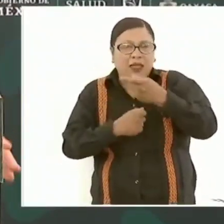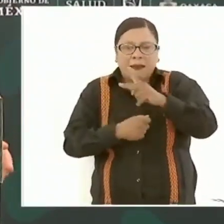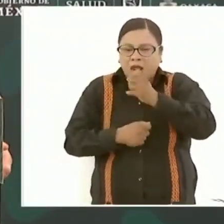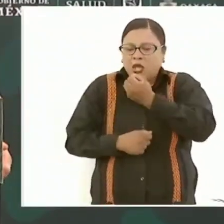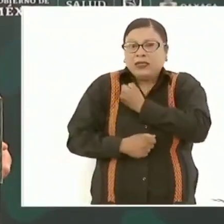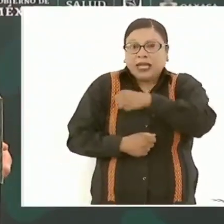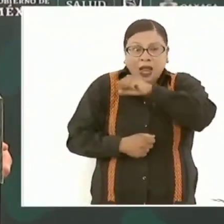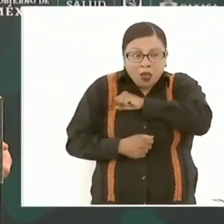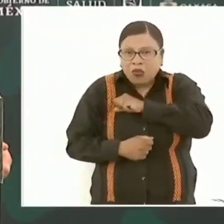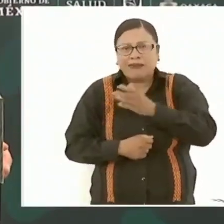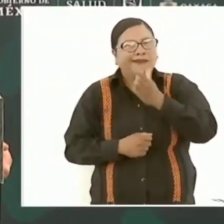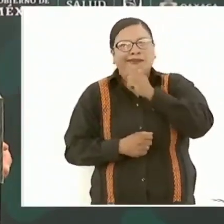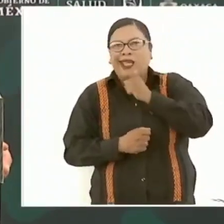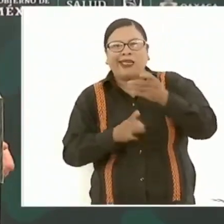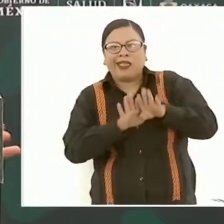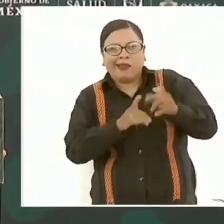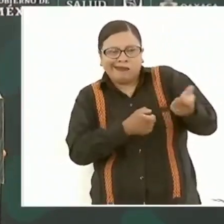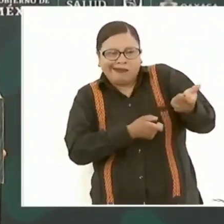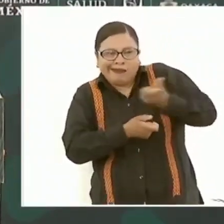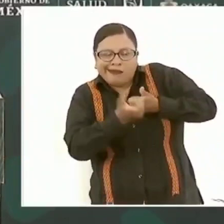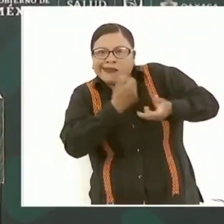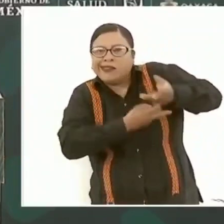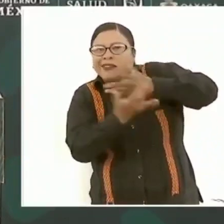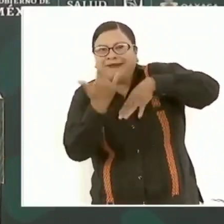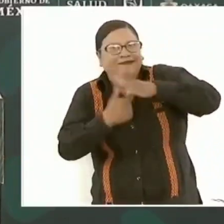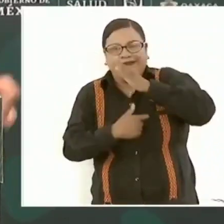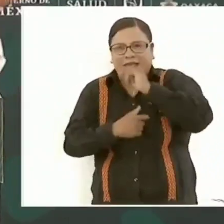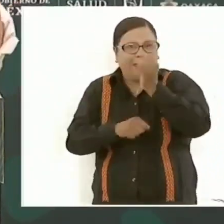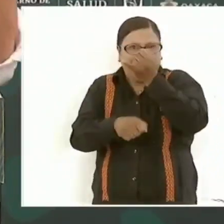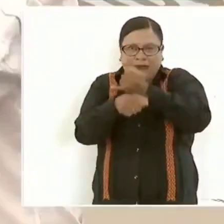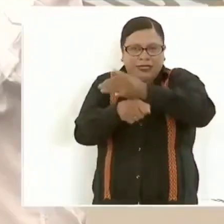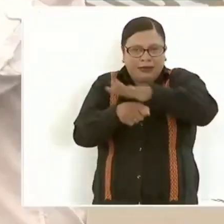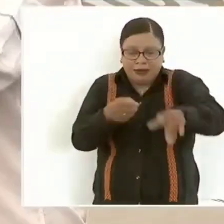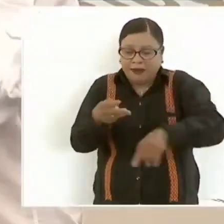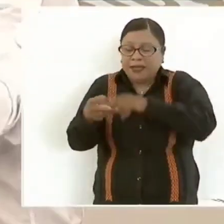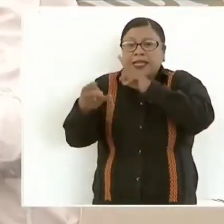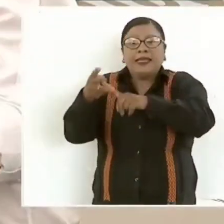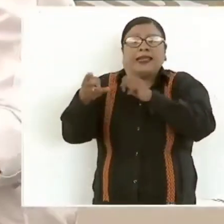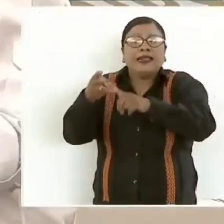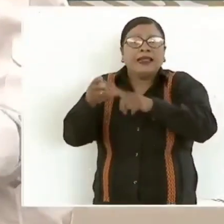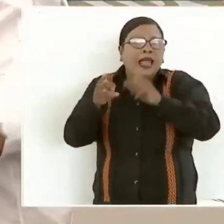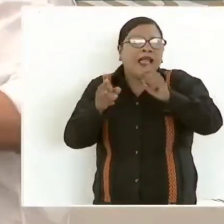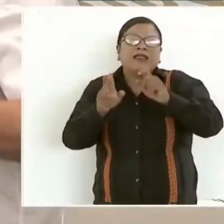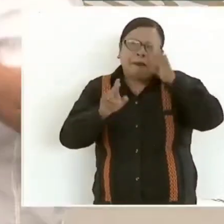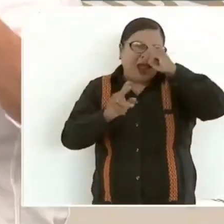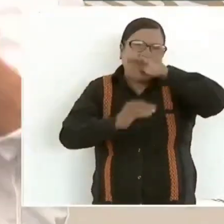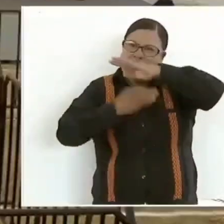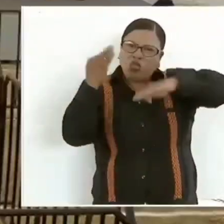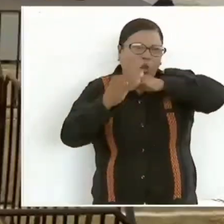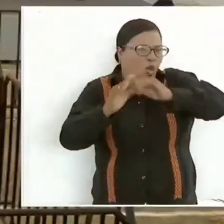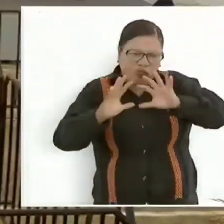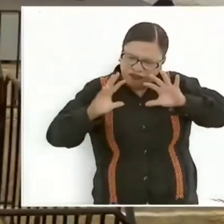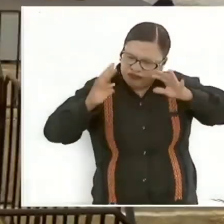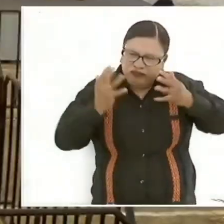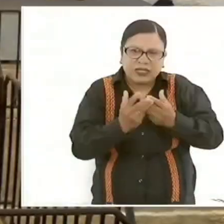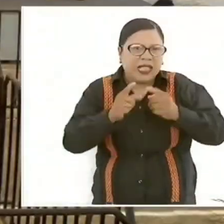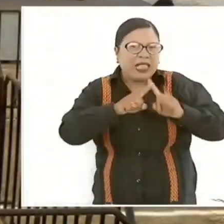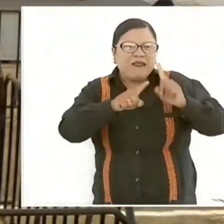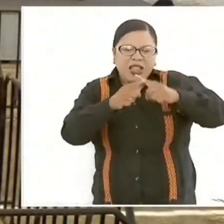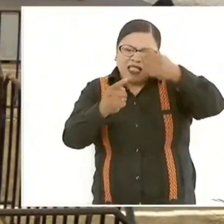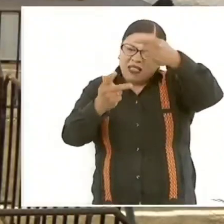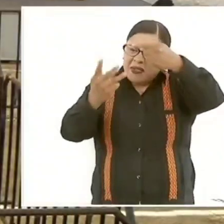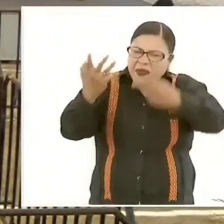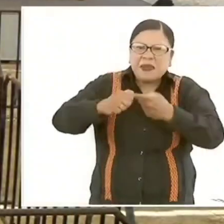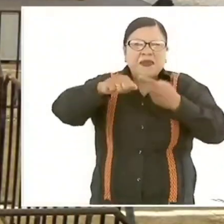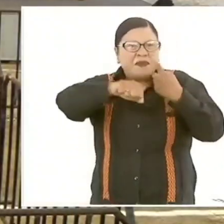de los mexicanos no puede ser vista nunca más como una mercancía. En tercer lugar, debe de ser universal, es decir, todos los padecimientos para